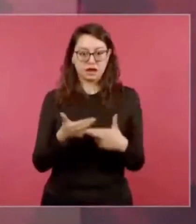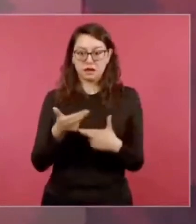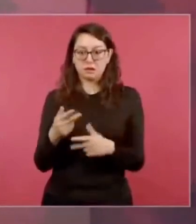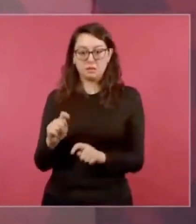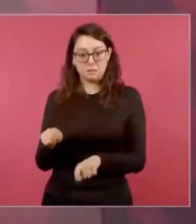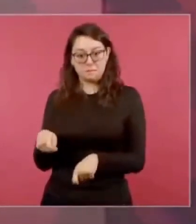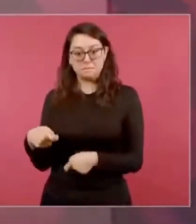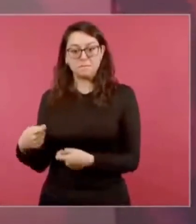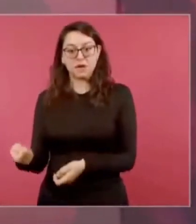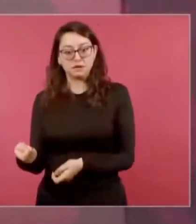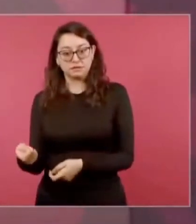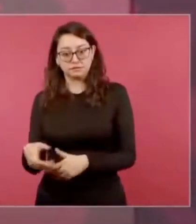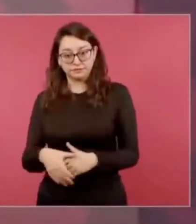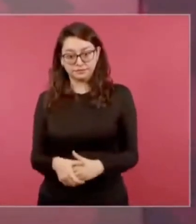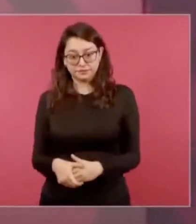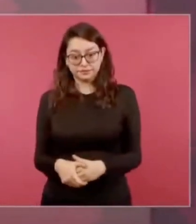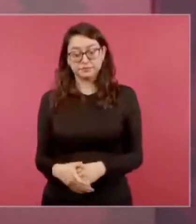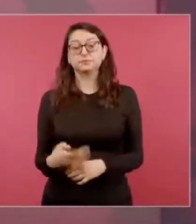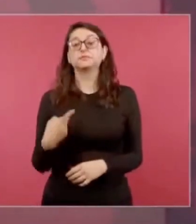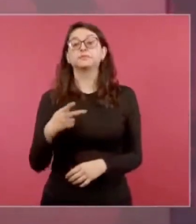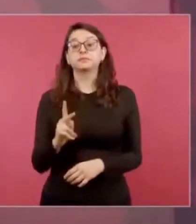Ya cuando se llega a la presidencia,